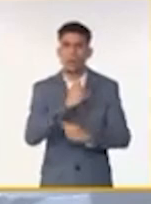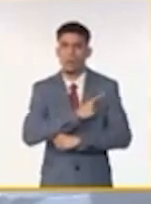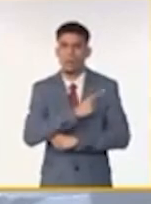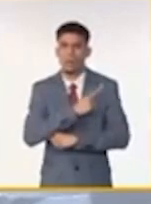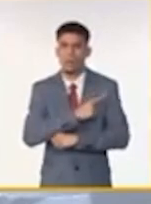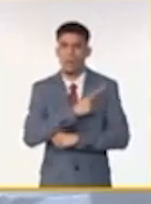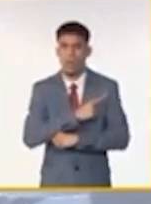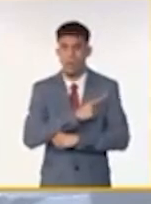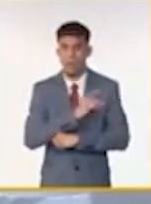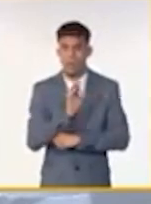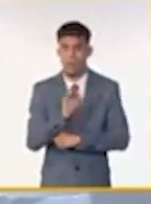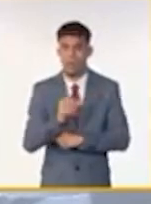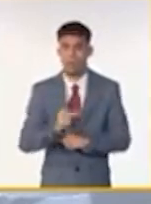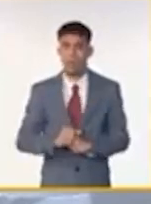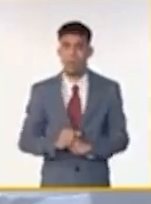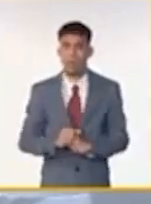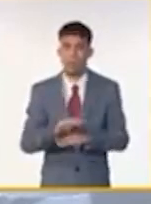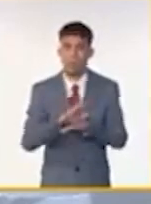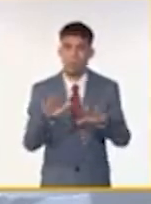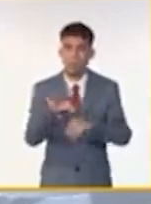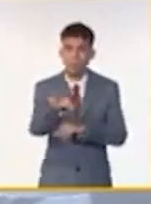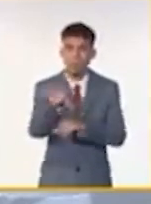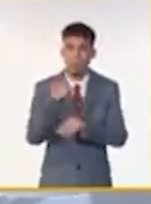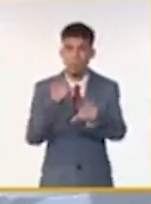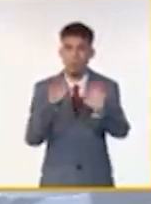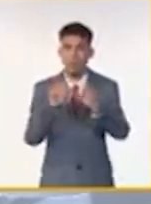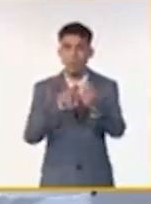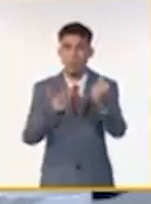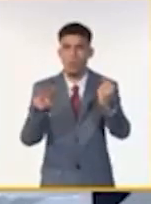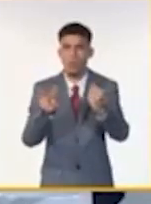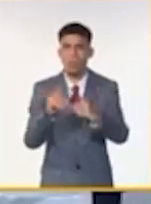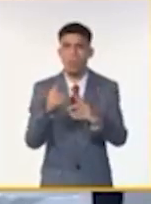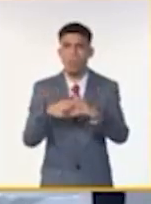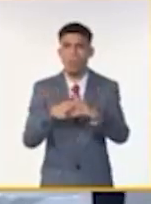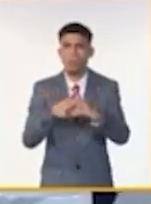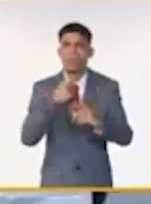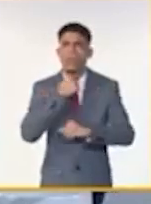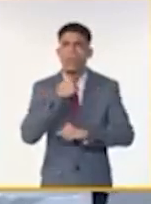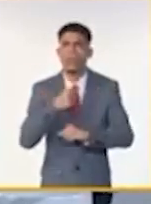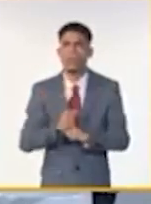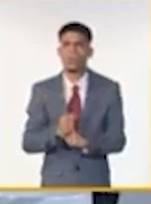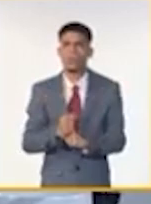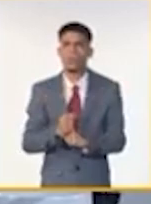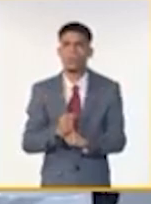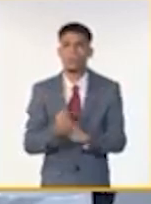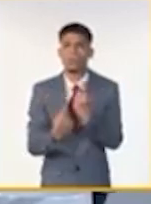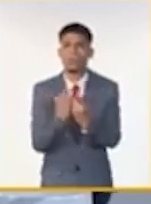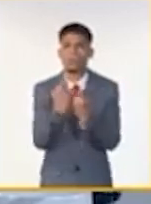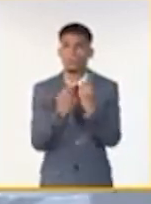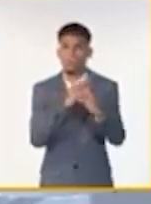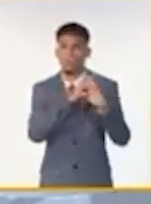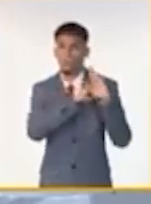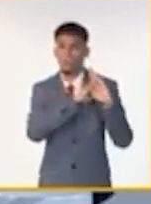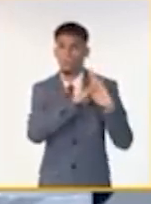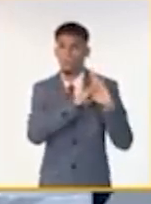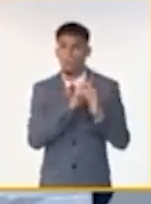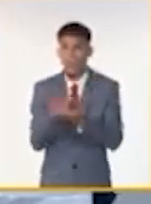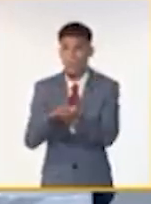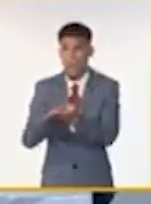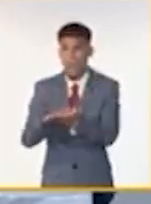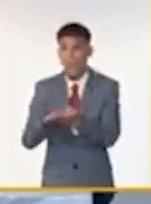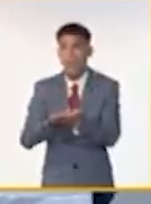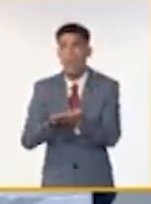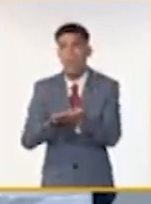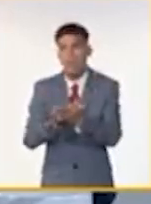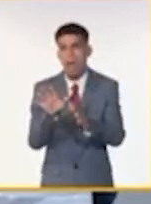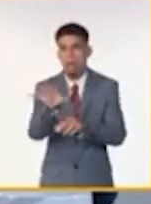van que han sido electos y que han cubierto las vacantes que por distintas razones se han presentado y por tanto como parte de